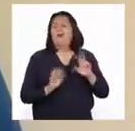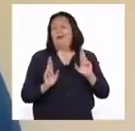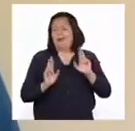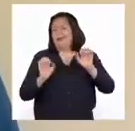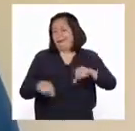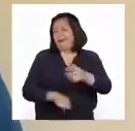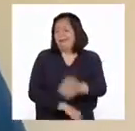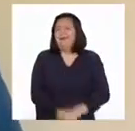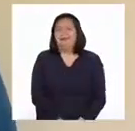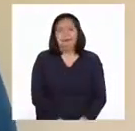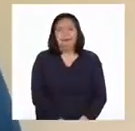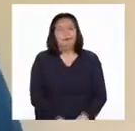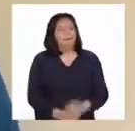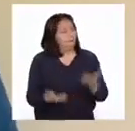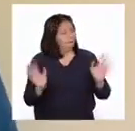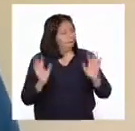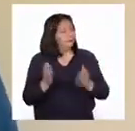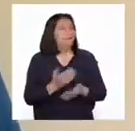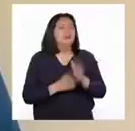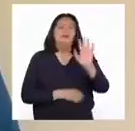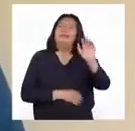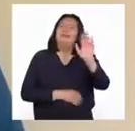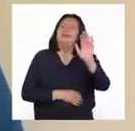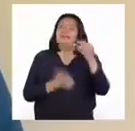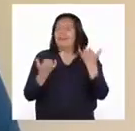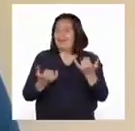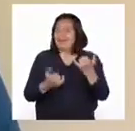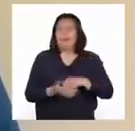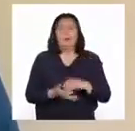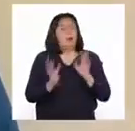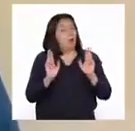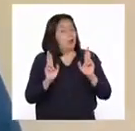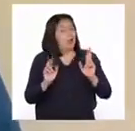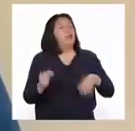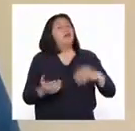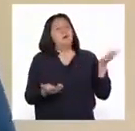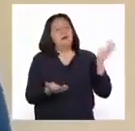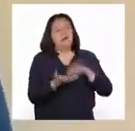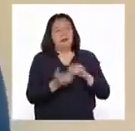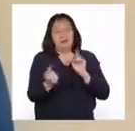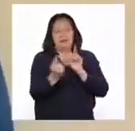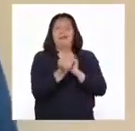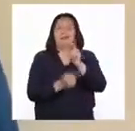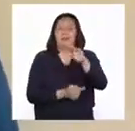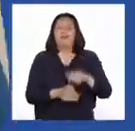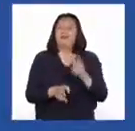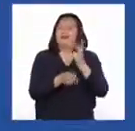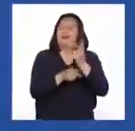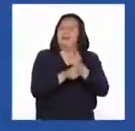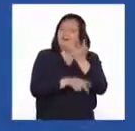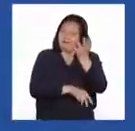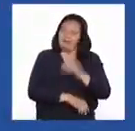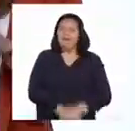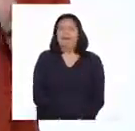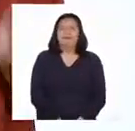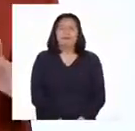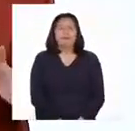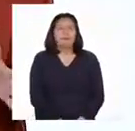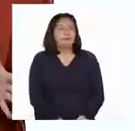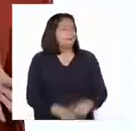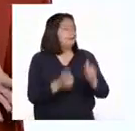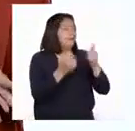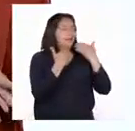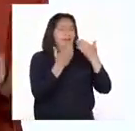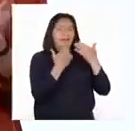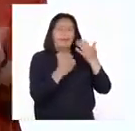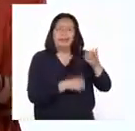sí. Bueno, me despido por ahora. Espero verlos muy pronto. Cuídense mucho.